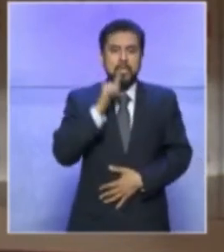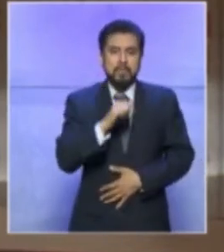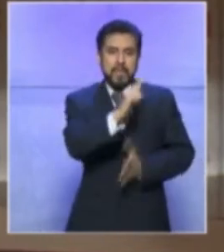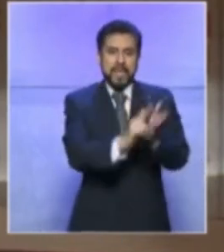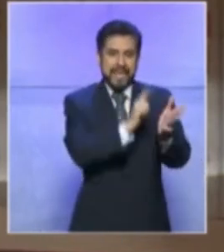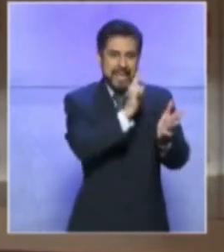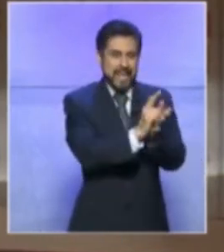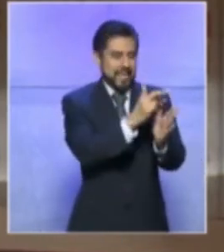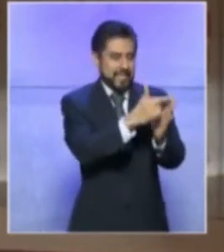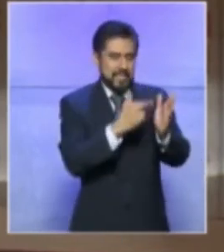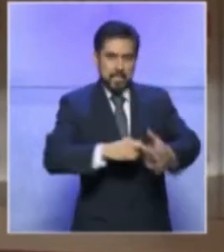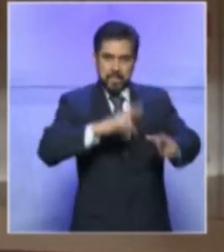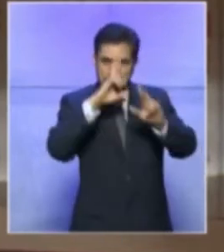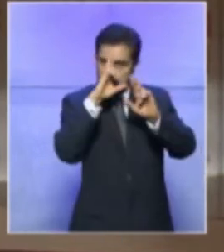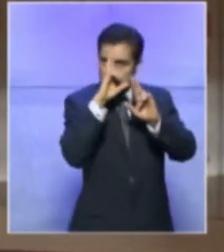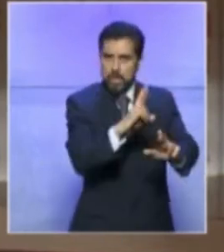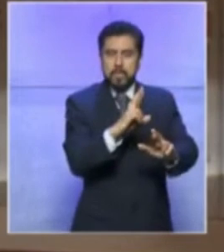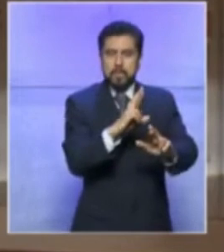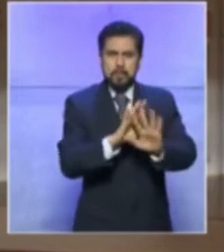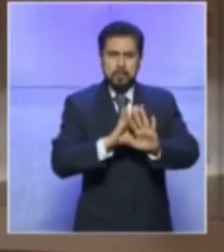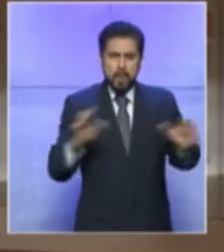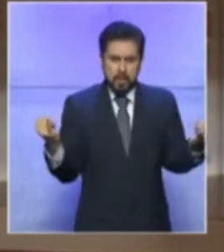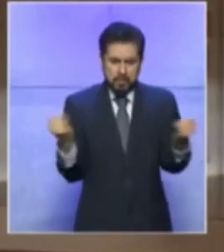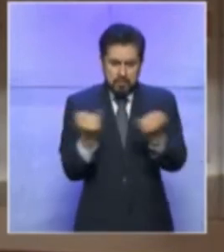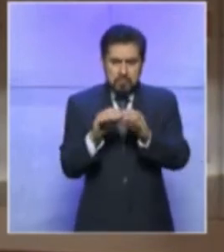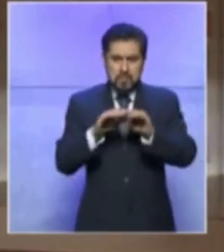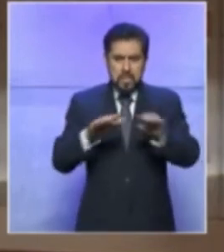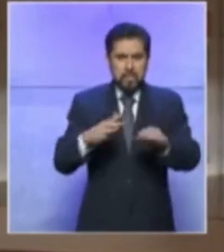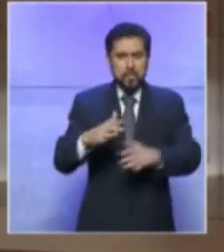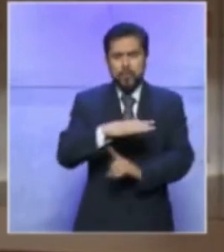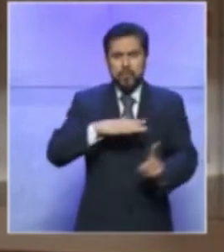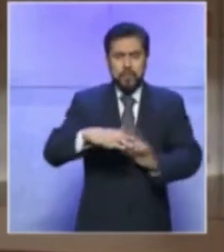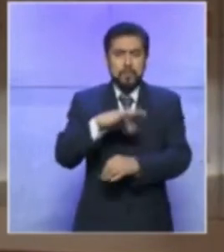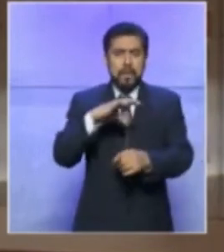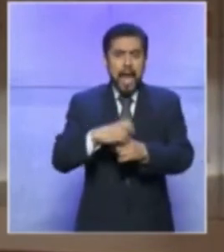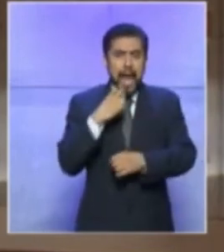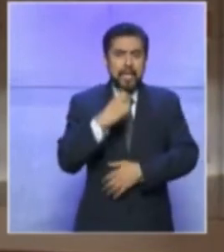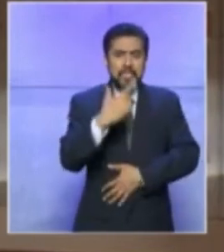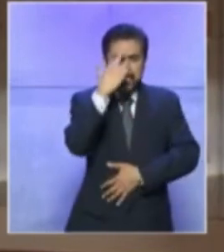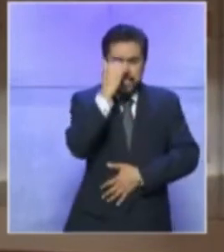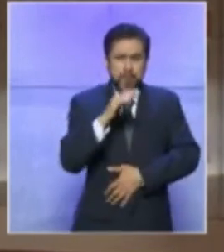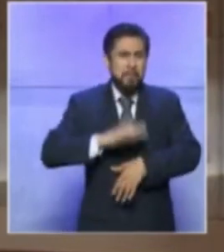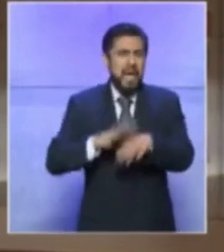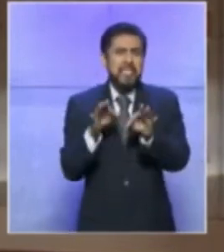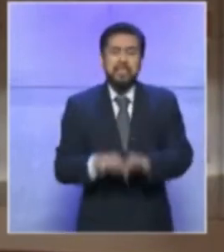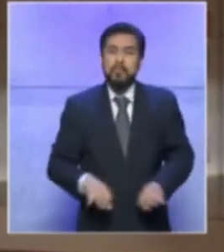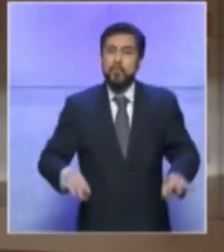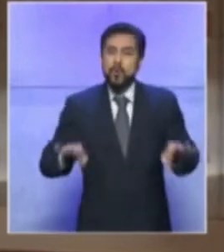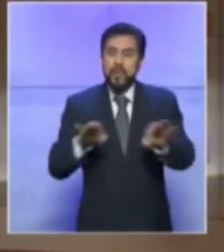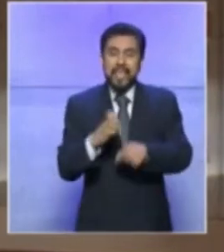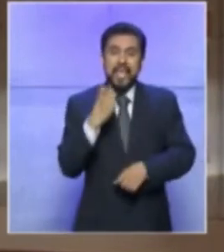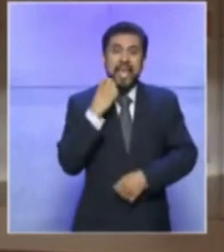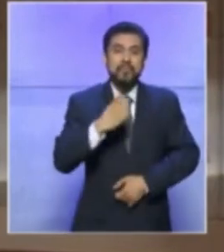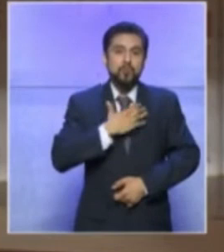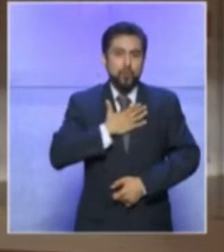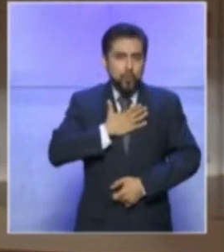reglas vigentes al momento del juego electoral. Es lo más razonable y lo inequívocamente justo.